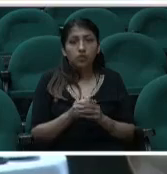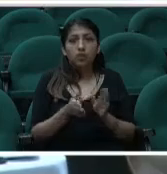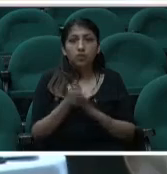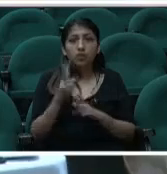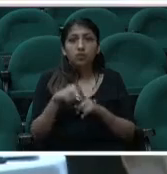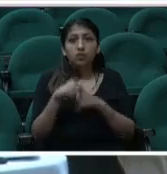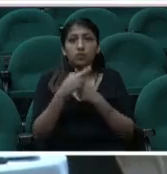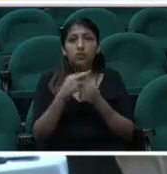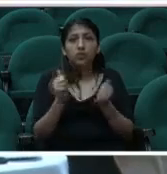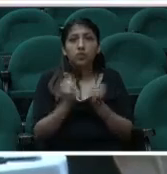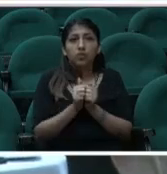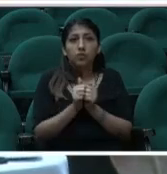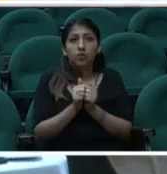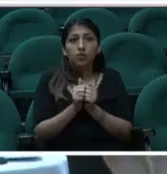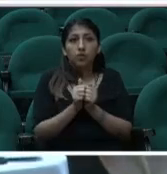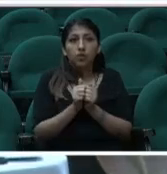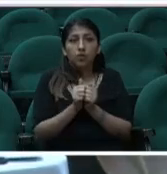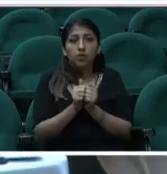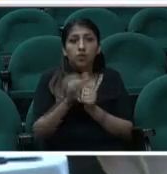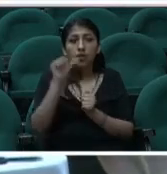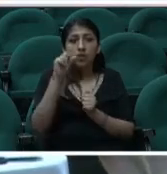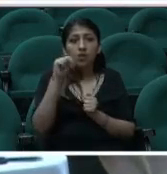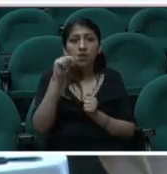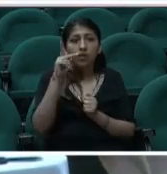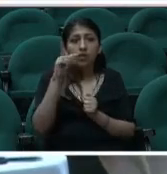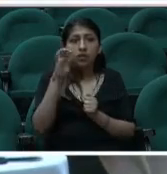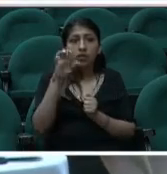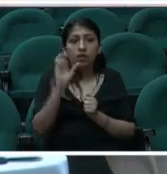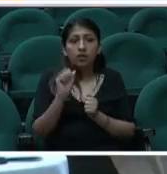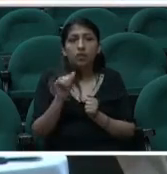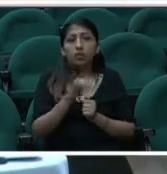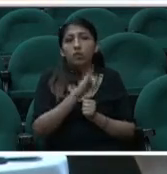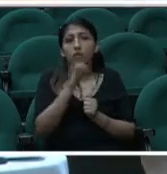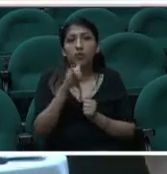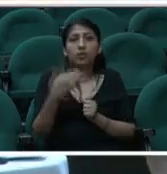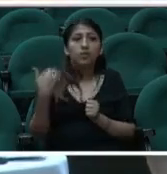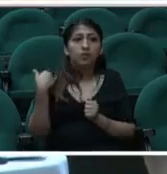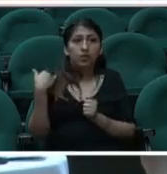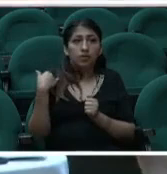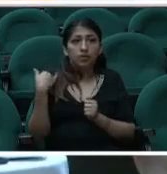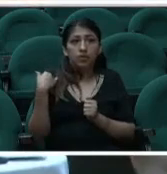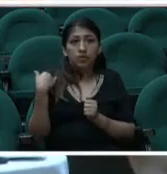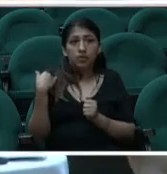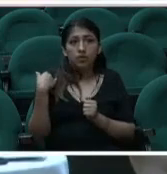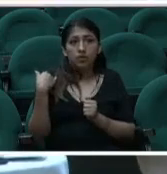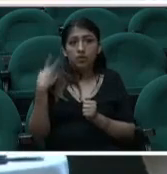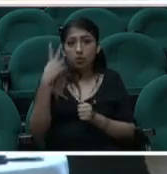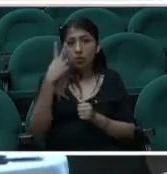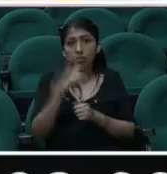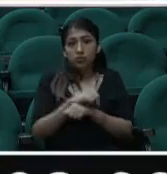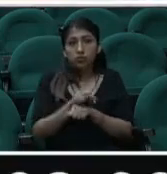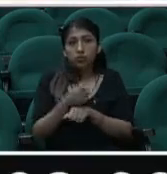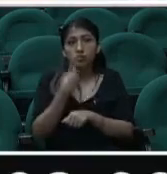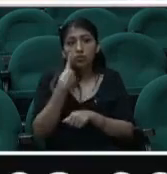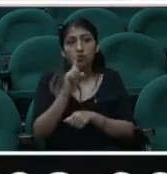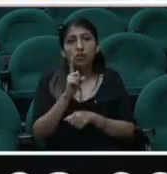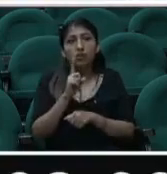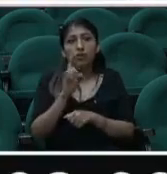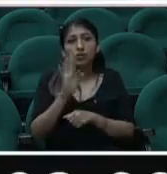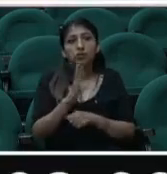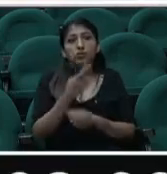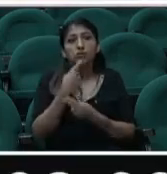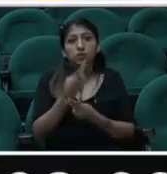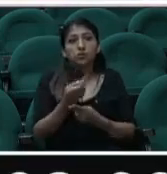a iniciar con el candidato andrew granda de igual manera tiene dos minutos para su